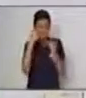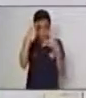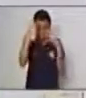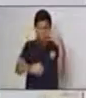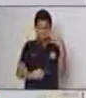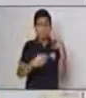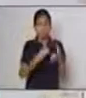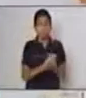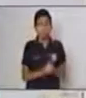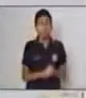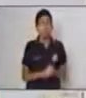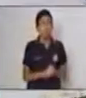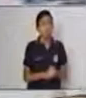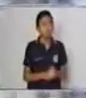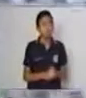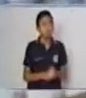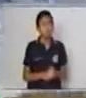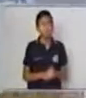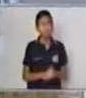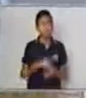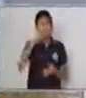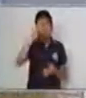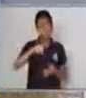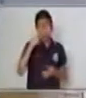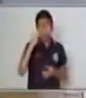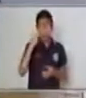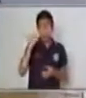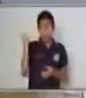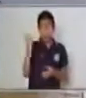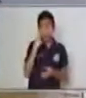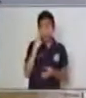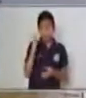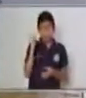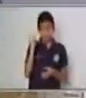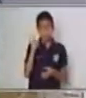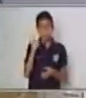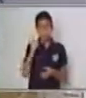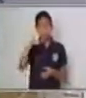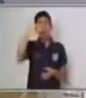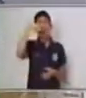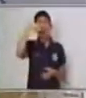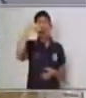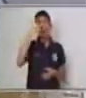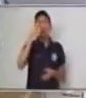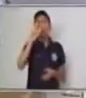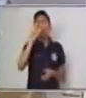2. Ahora veamos la tabla